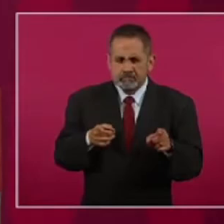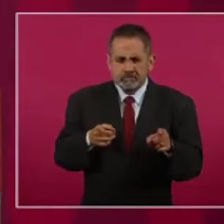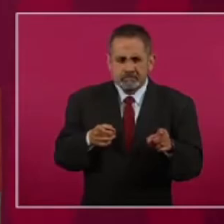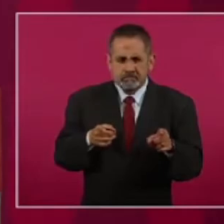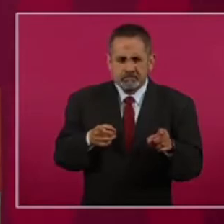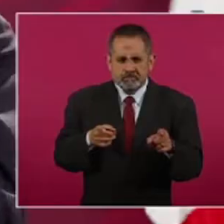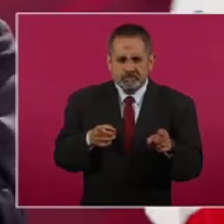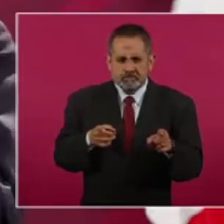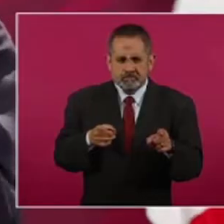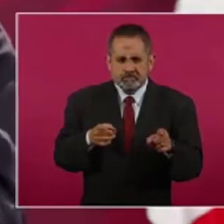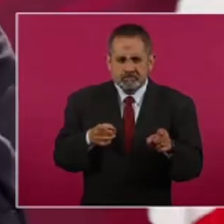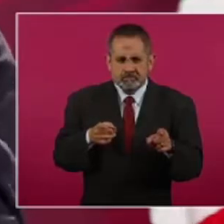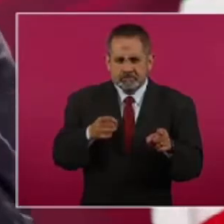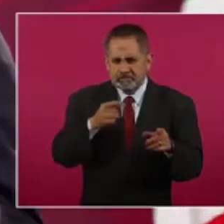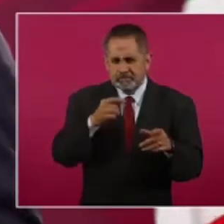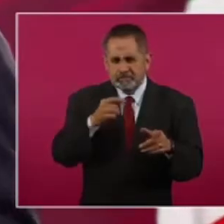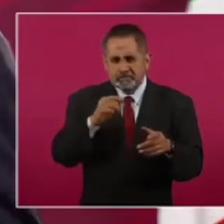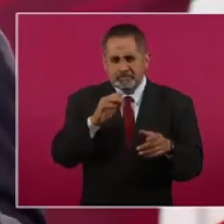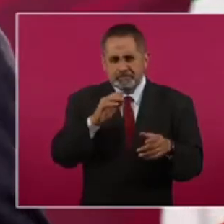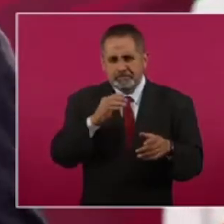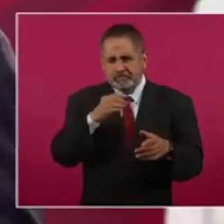está mal el correo, pues.